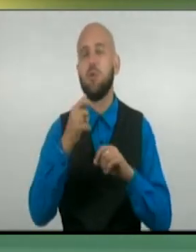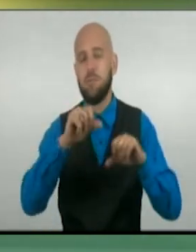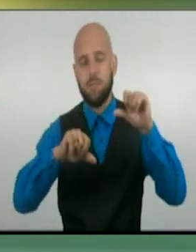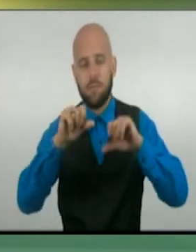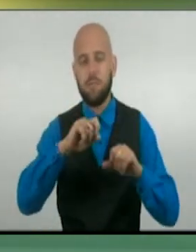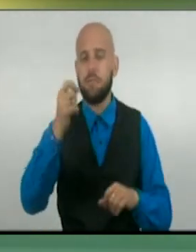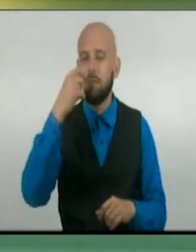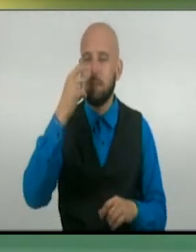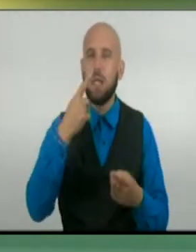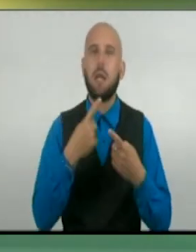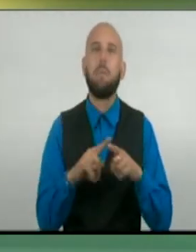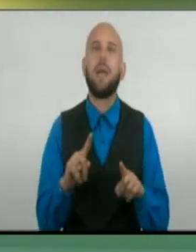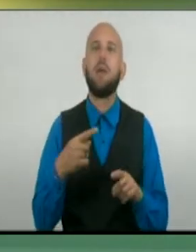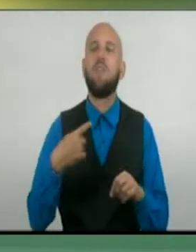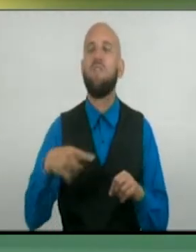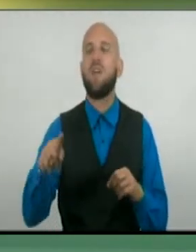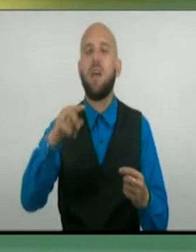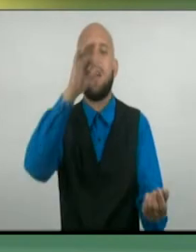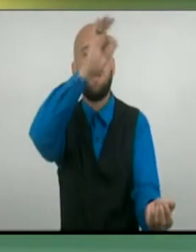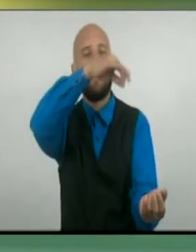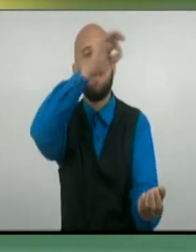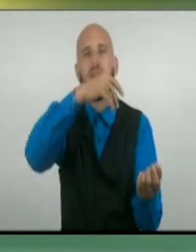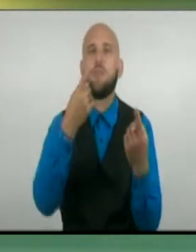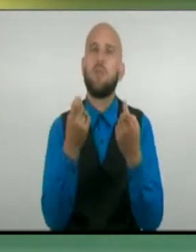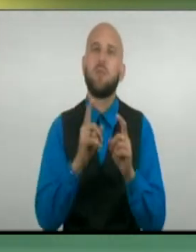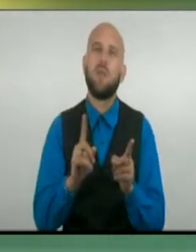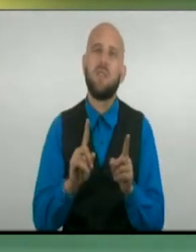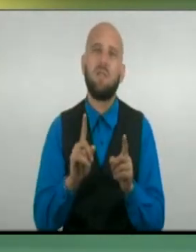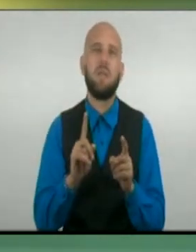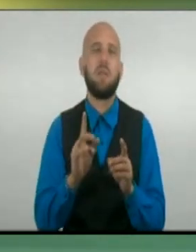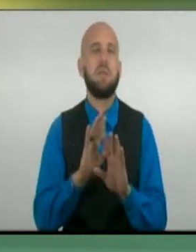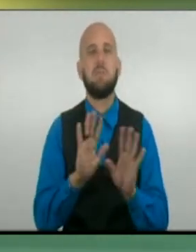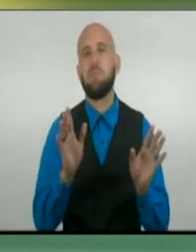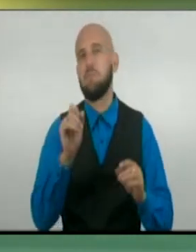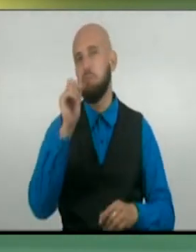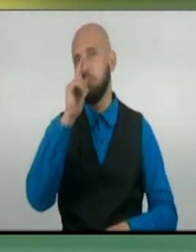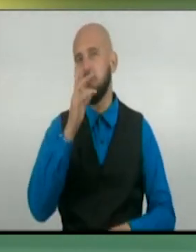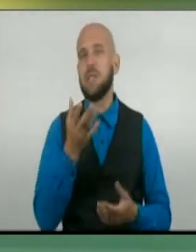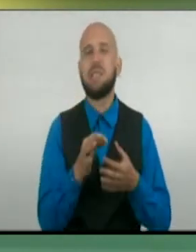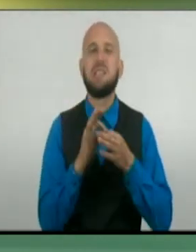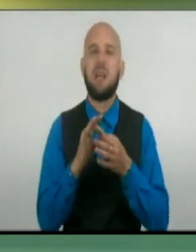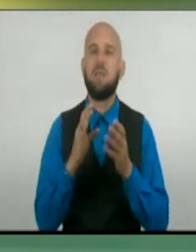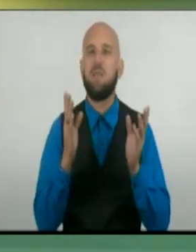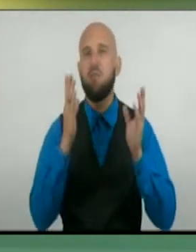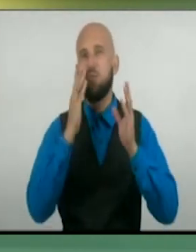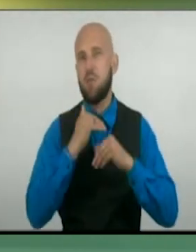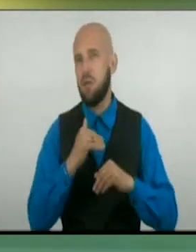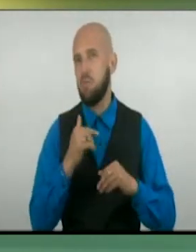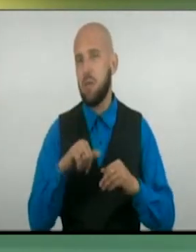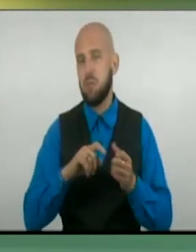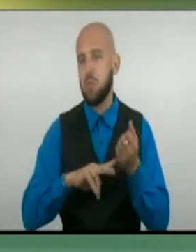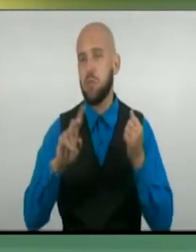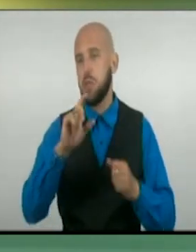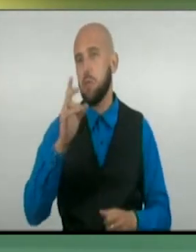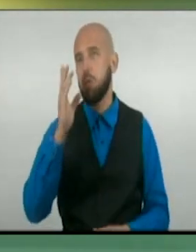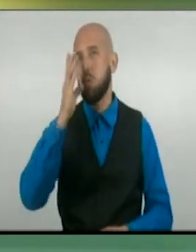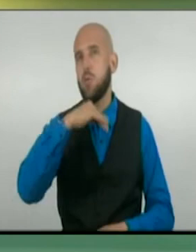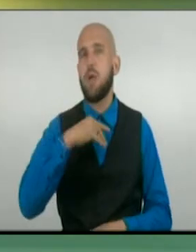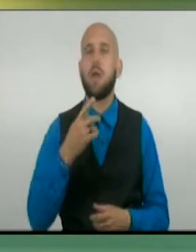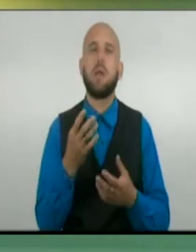lo que nos está transponiendo porque ella no se necesita ni hay pacientes graves sobre todo nuestra provincia